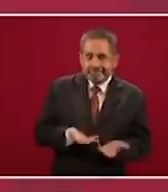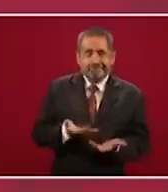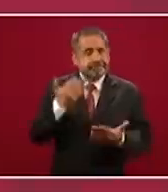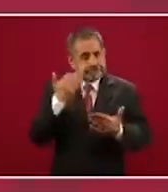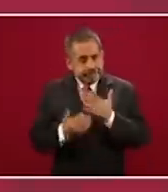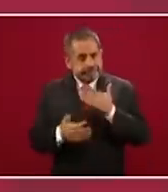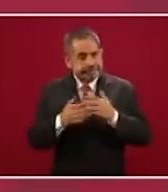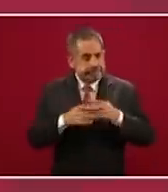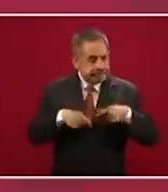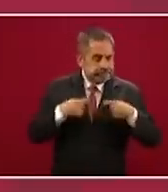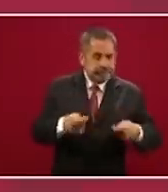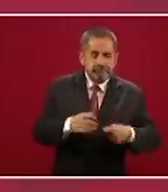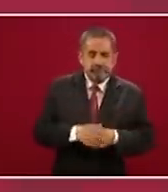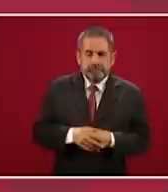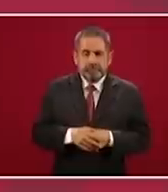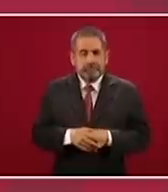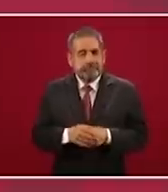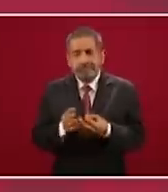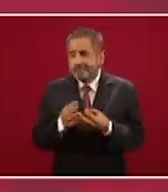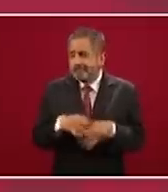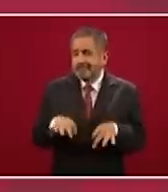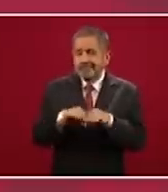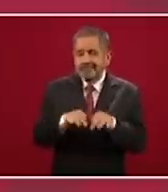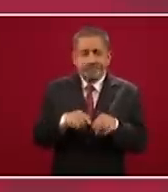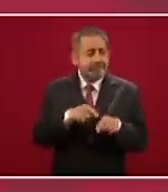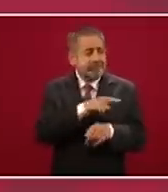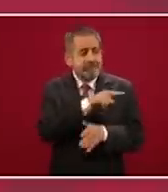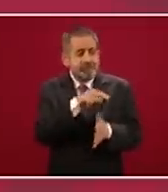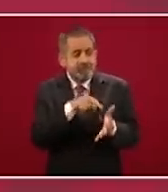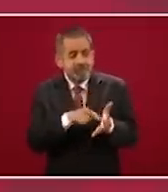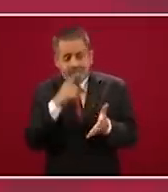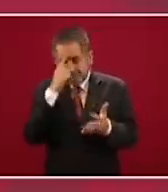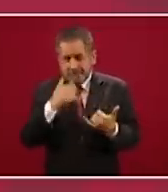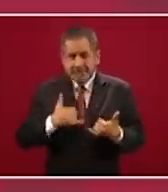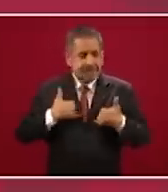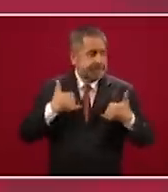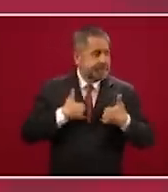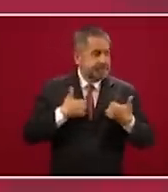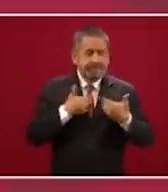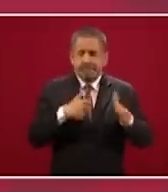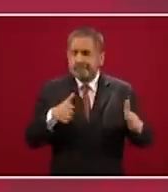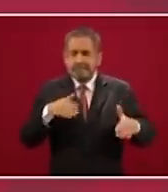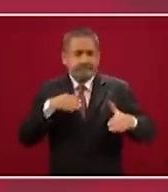donde cosas que son fundamentales, los espacios públicos,